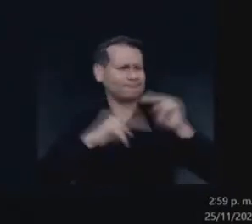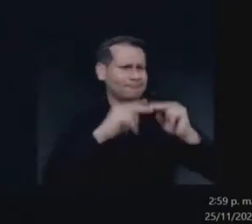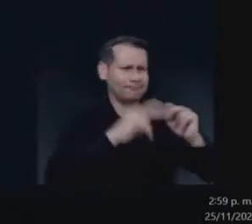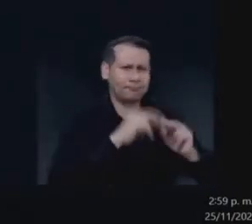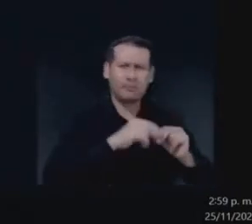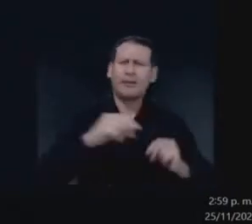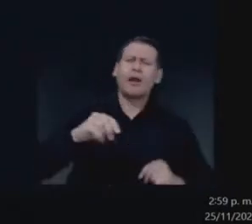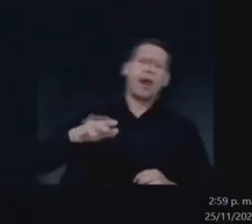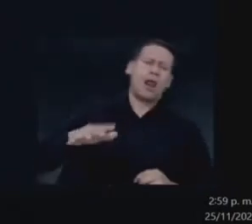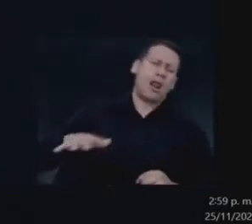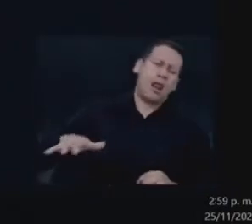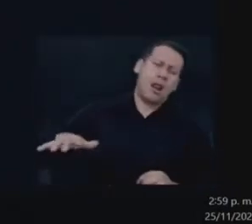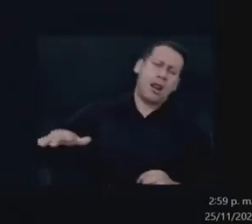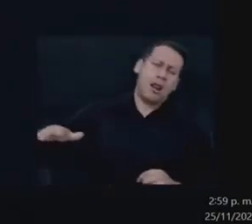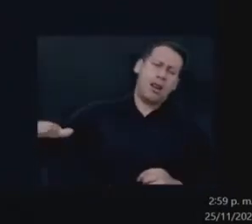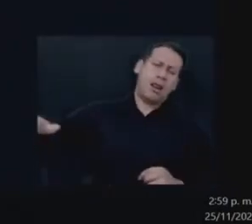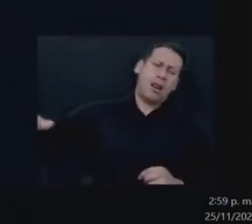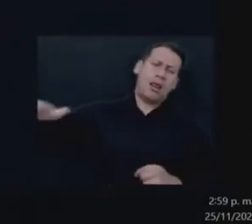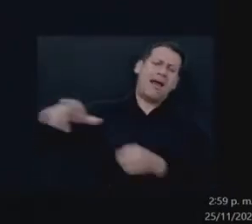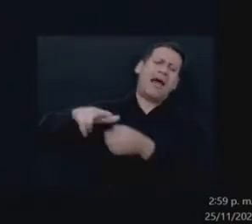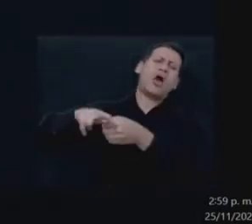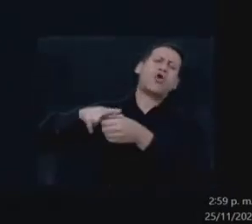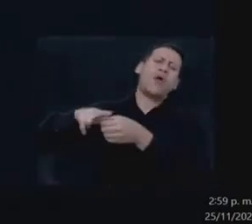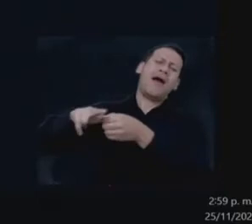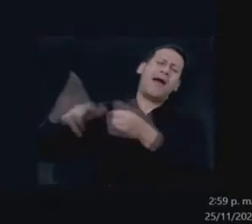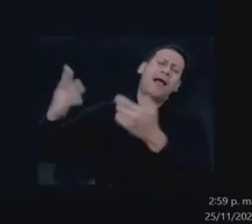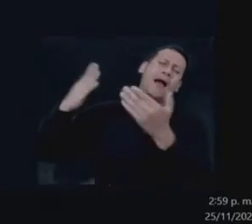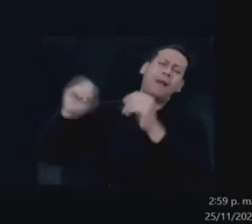remotos, en esas zonas rurales, donde